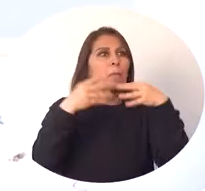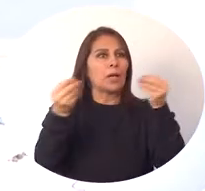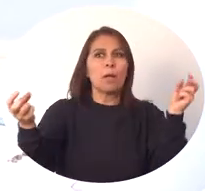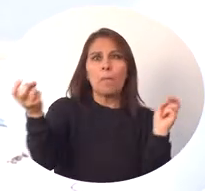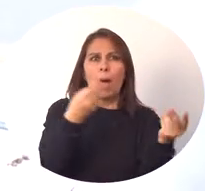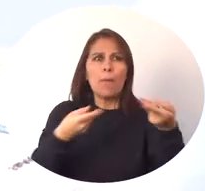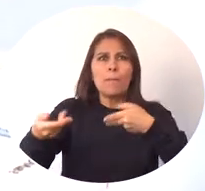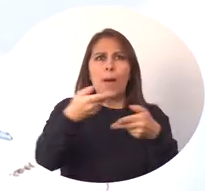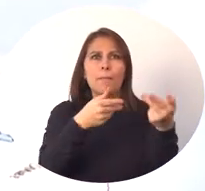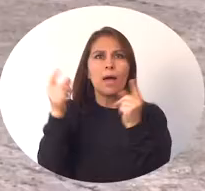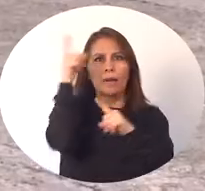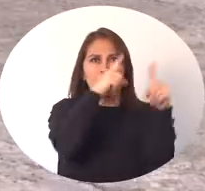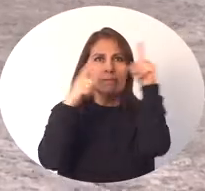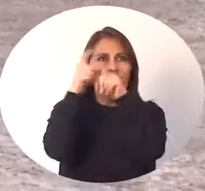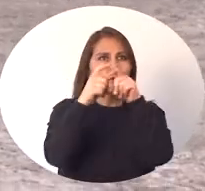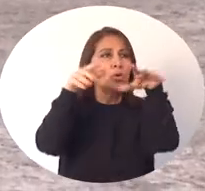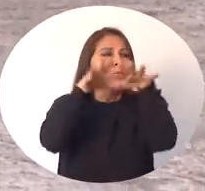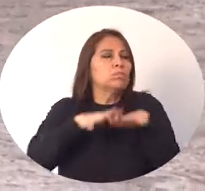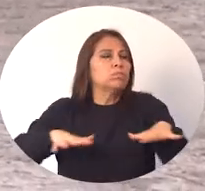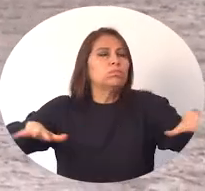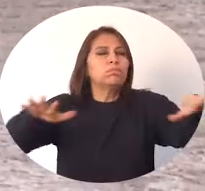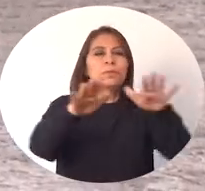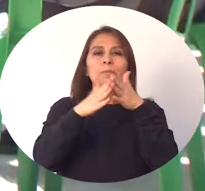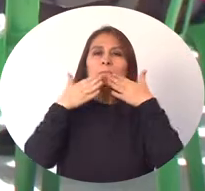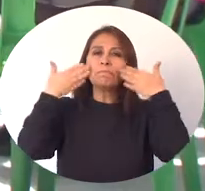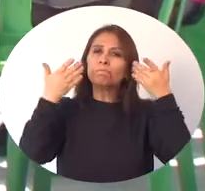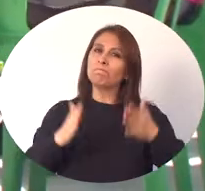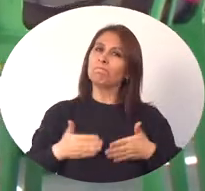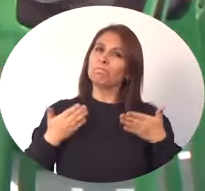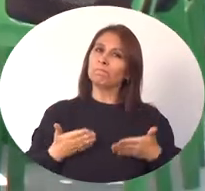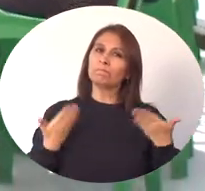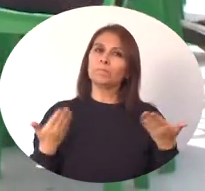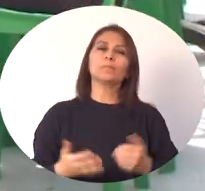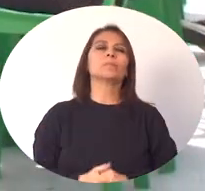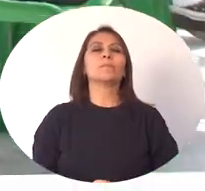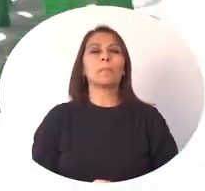de espacios de reflexión en un entorno amable.